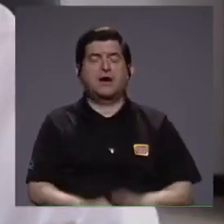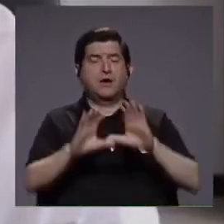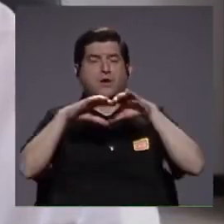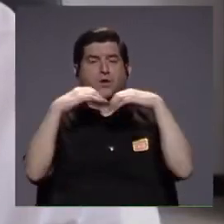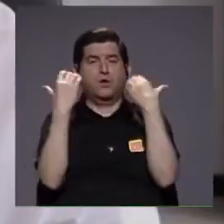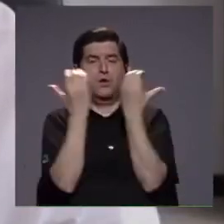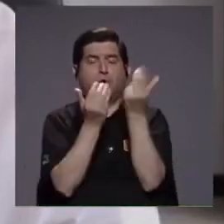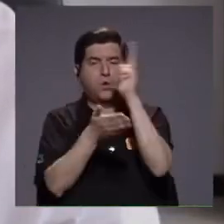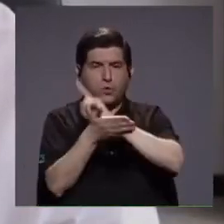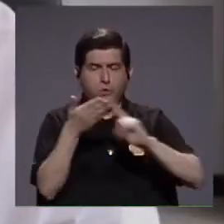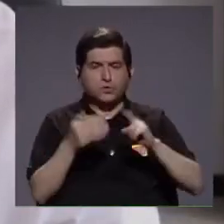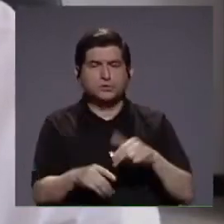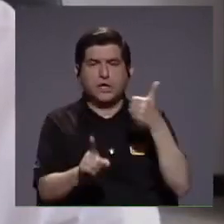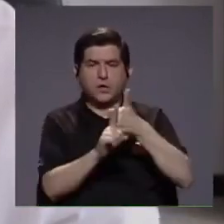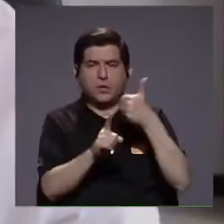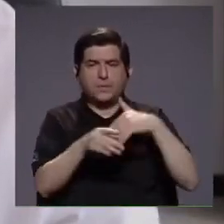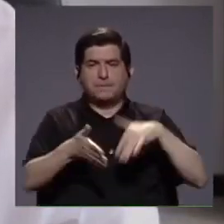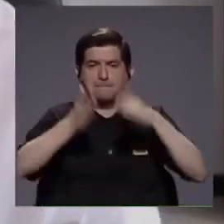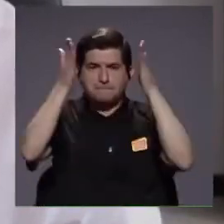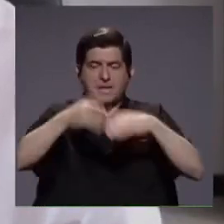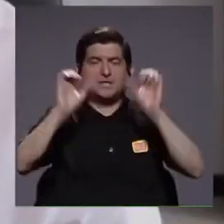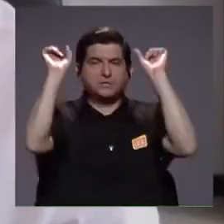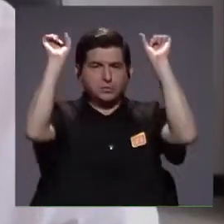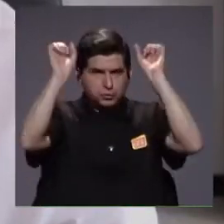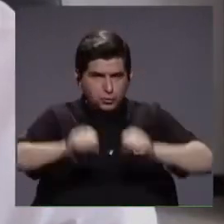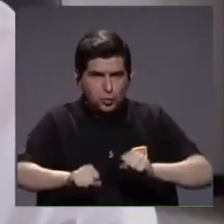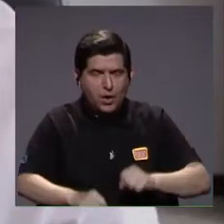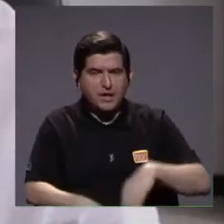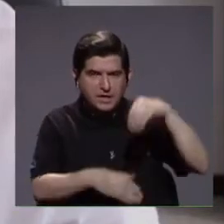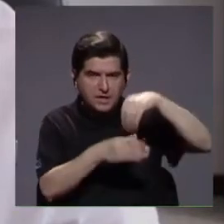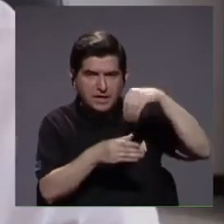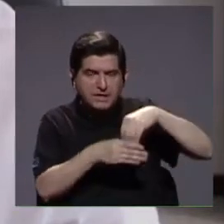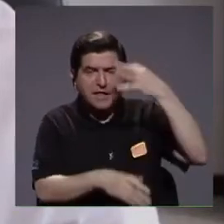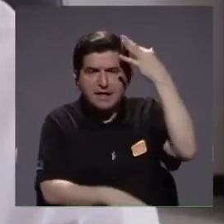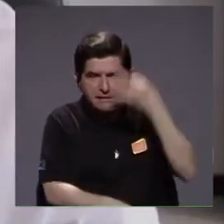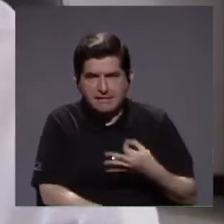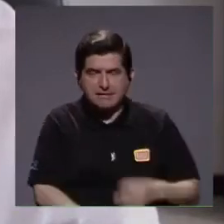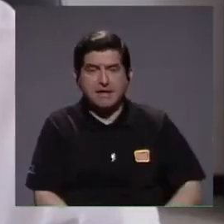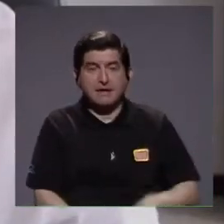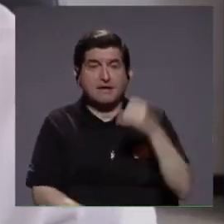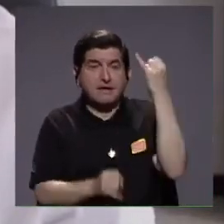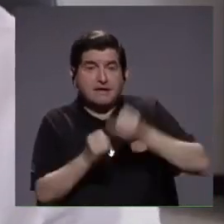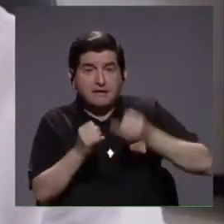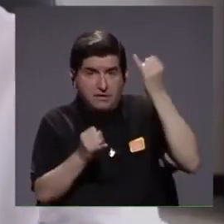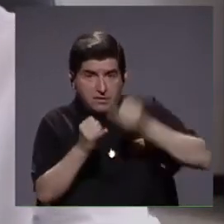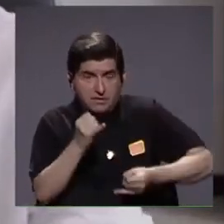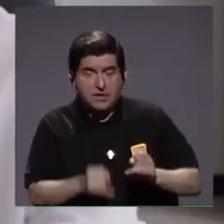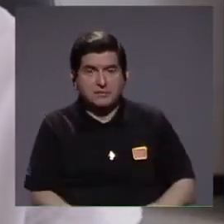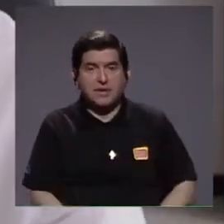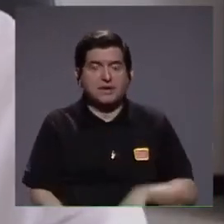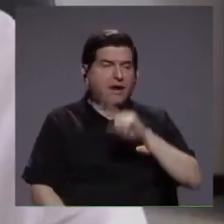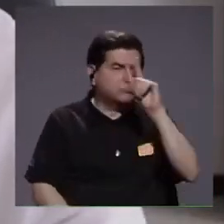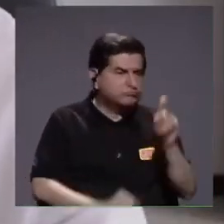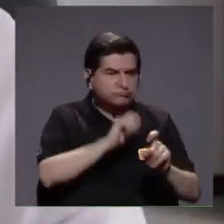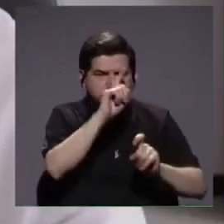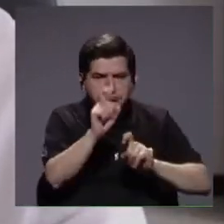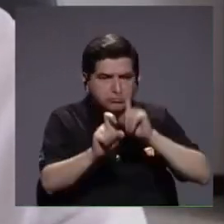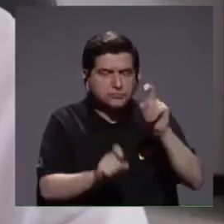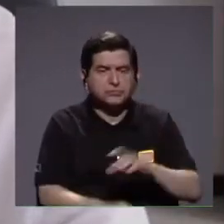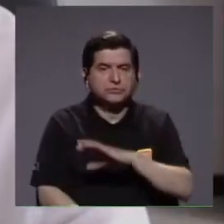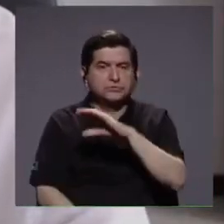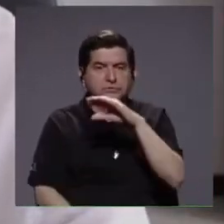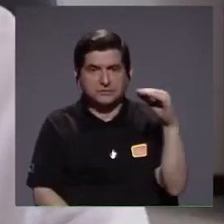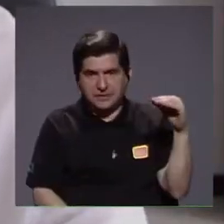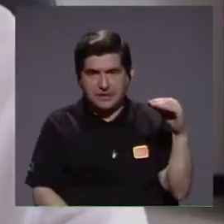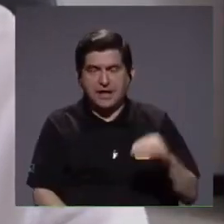el Consejo Universitario, donde los mismos y las mismas estudiantes podrían aportar sus criterios y finalmente llevarlo a consulta